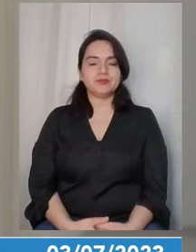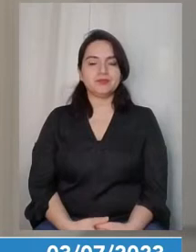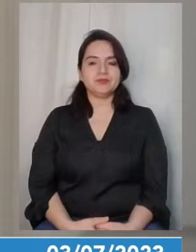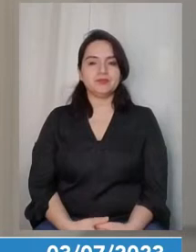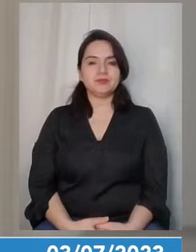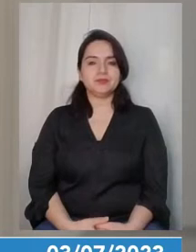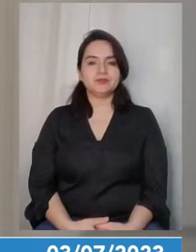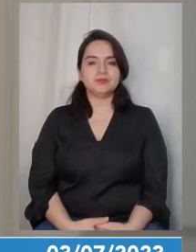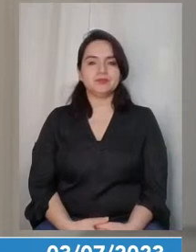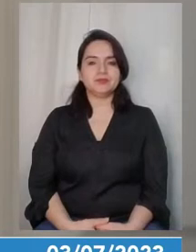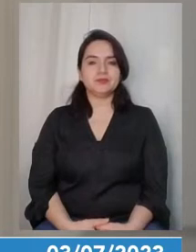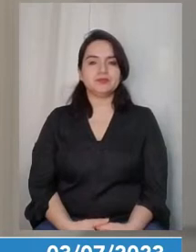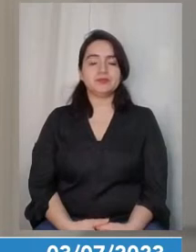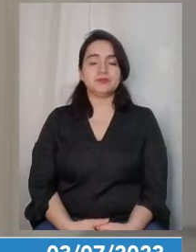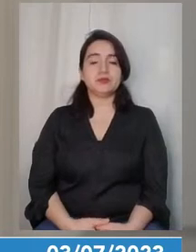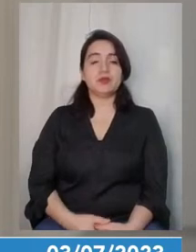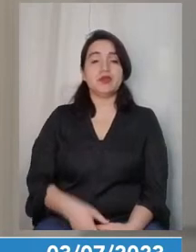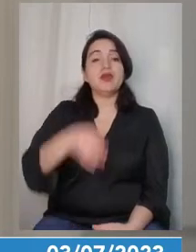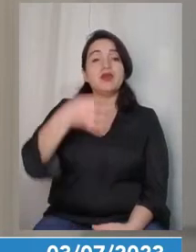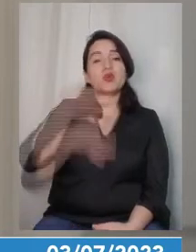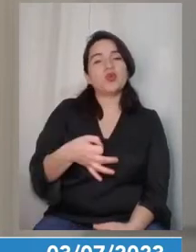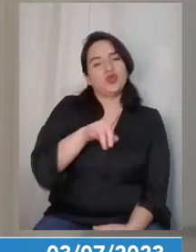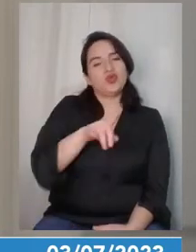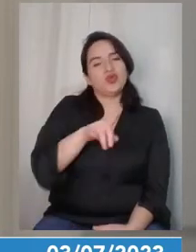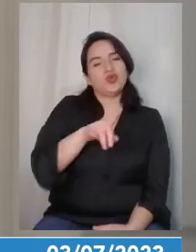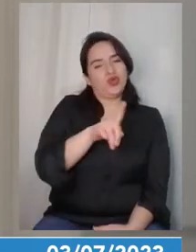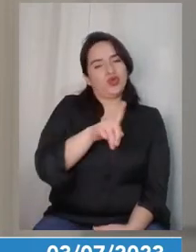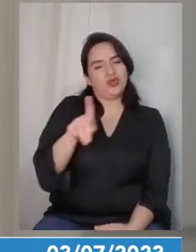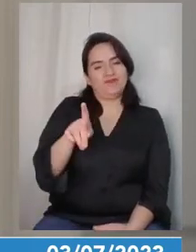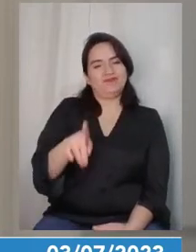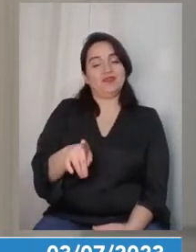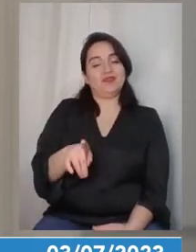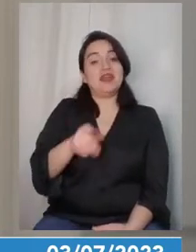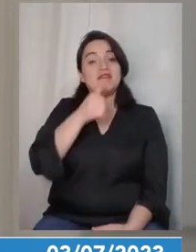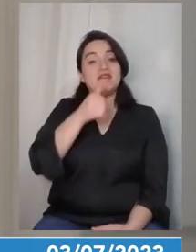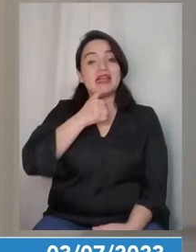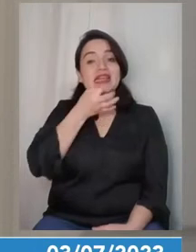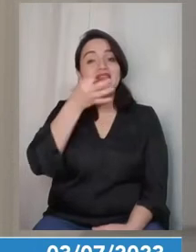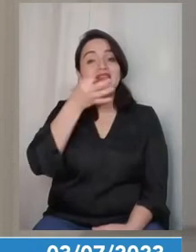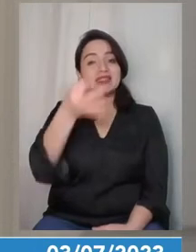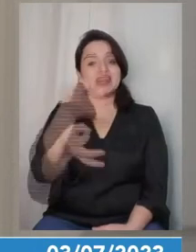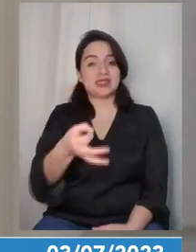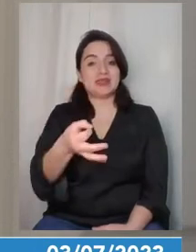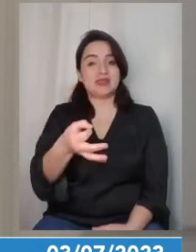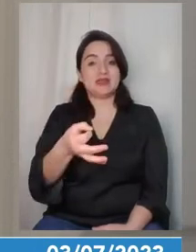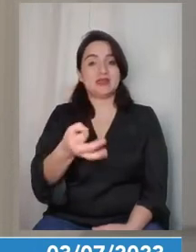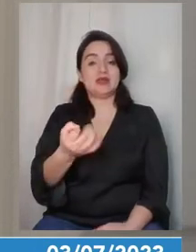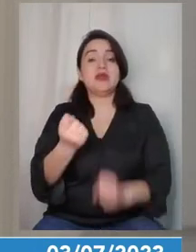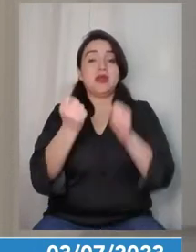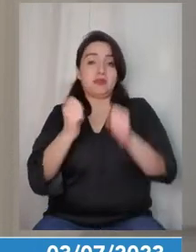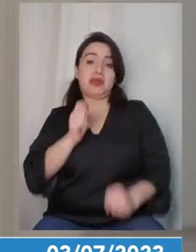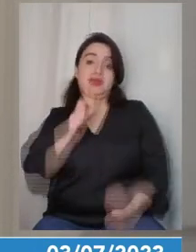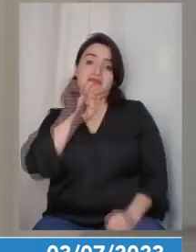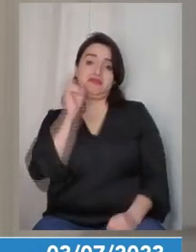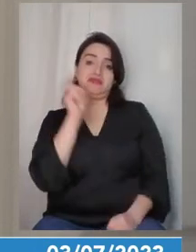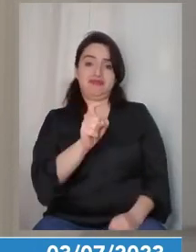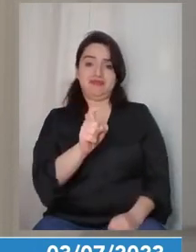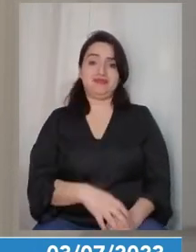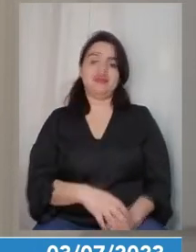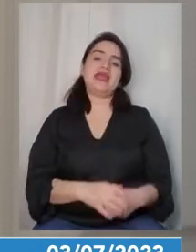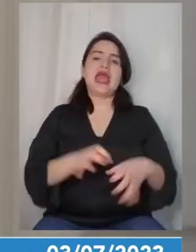justo, ¿no es cierto?, no señalar que el papel que uno puede criticar, ¿ah?, de activismo judicial muchas veces